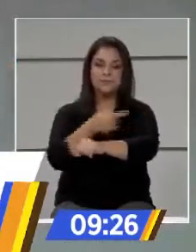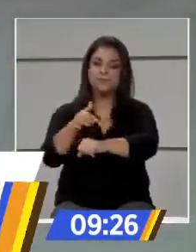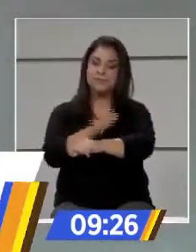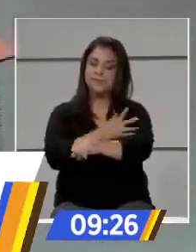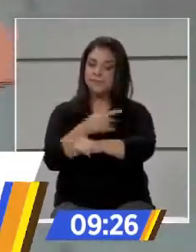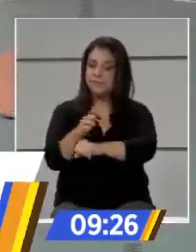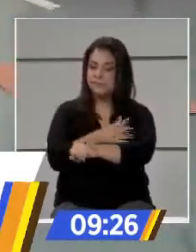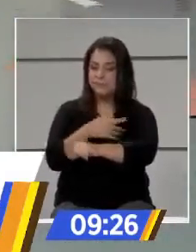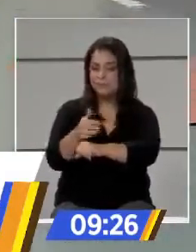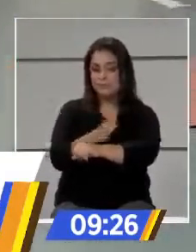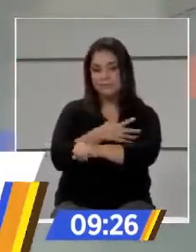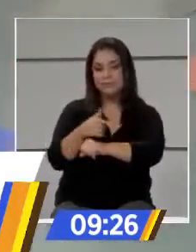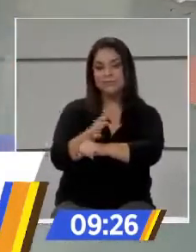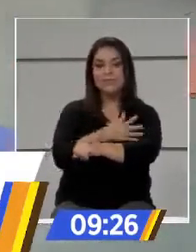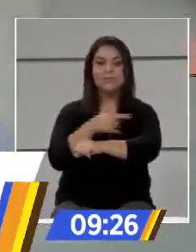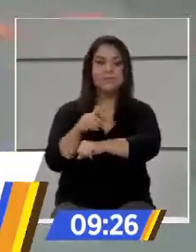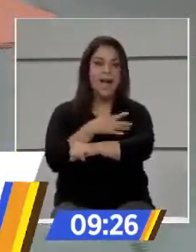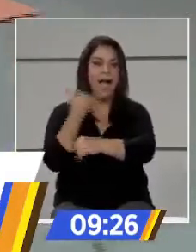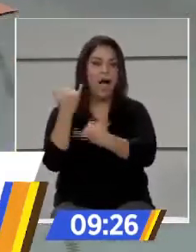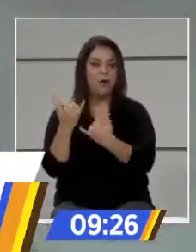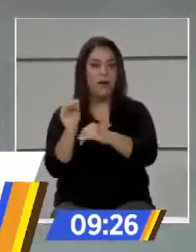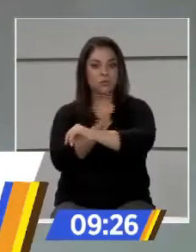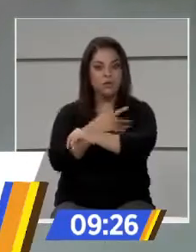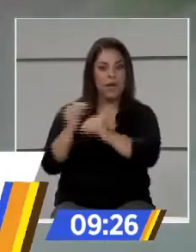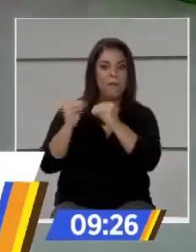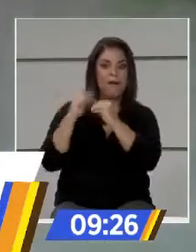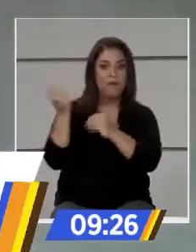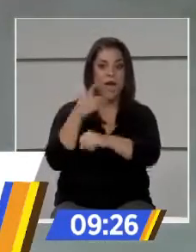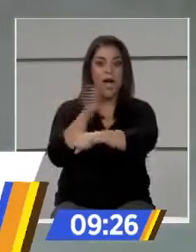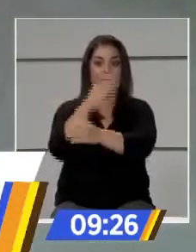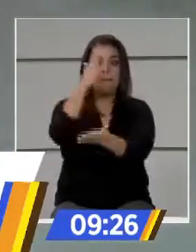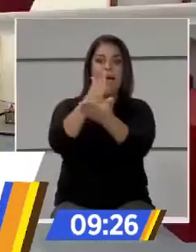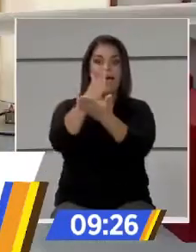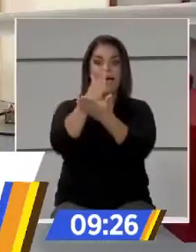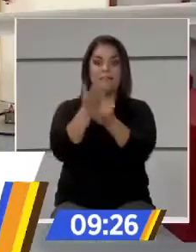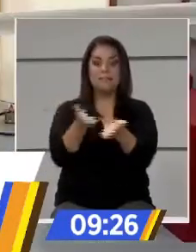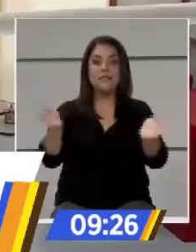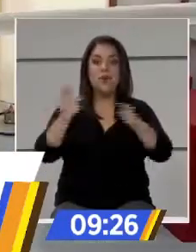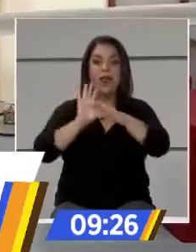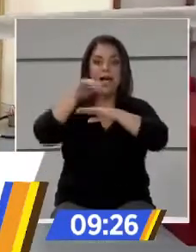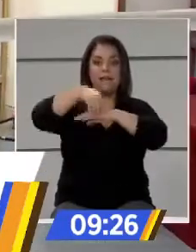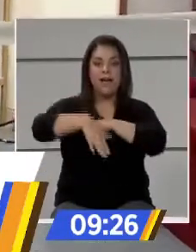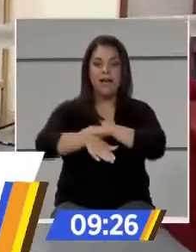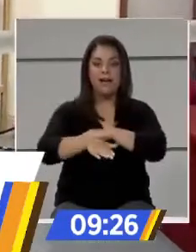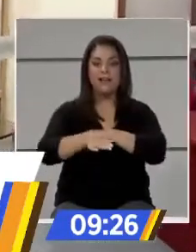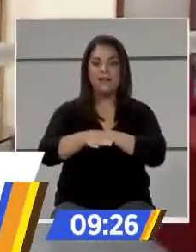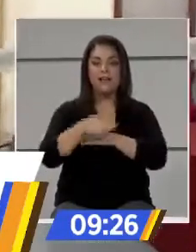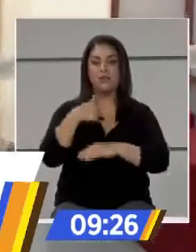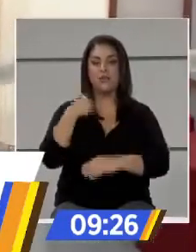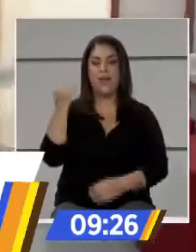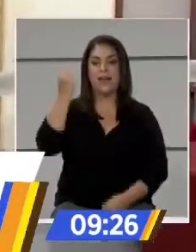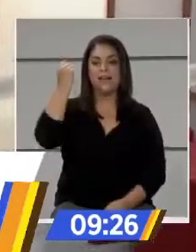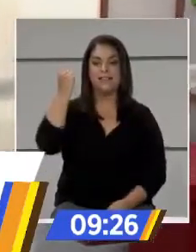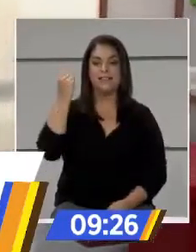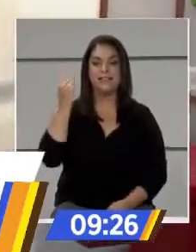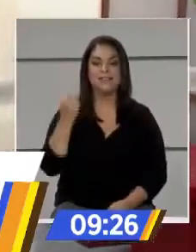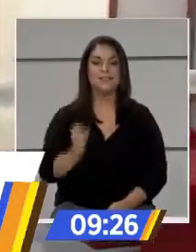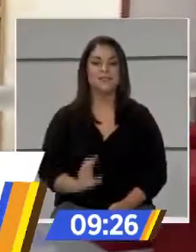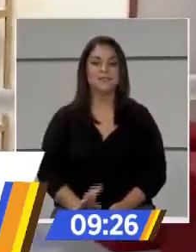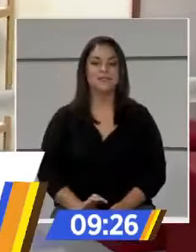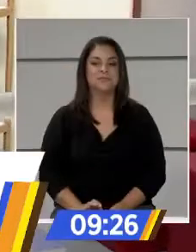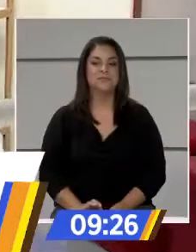Ay, Dios mío, se puso muy violenta la música ya. Oigan. El piso es lava. Yo gané. Ajá.